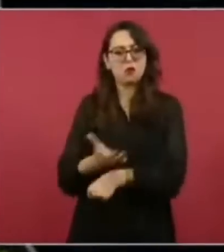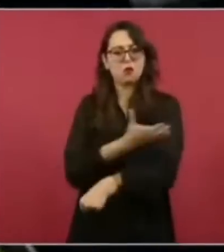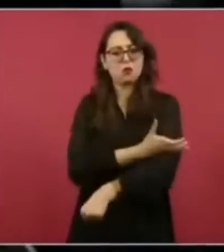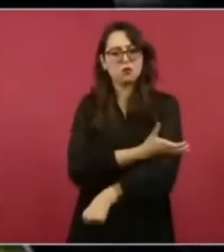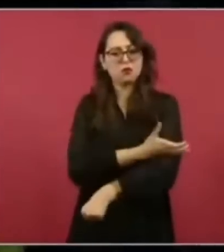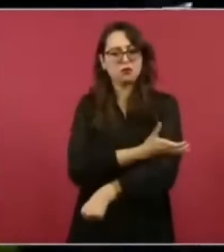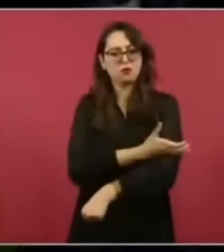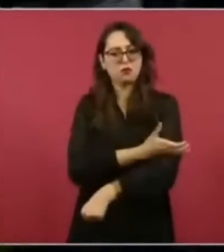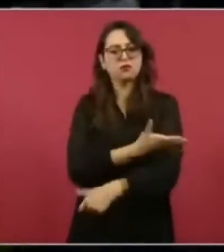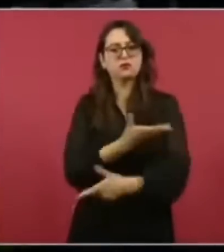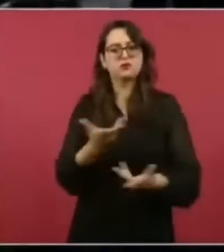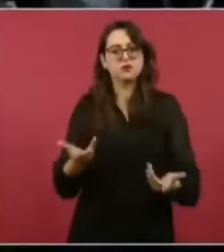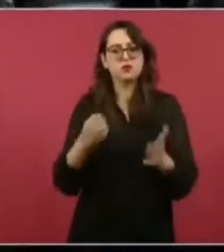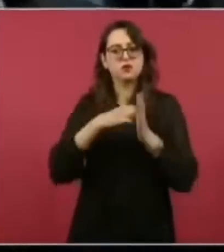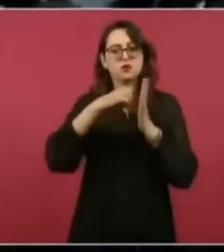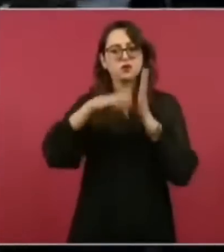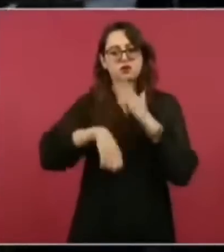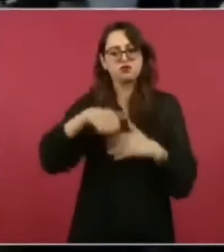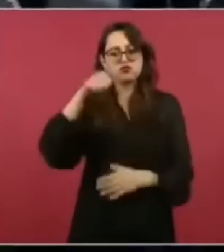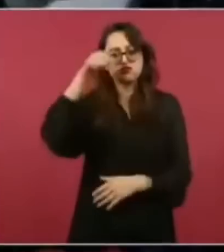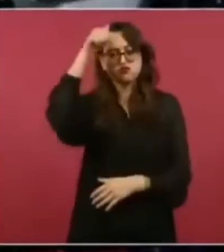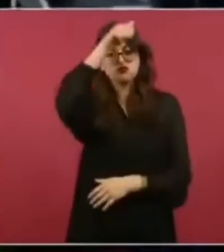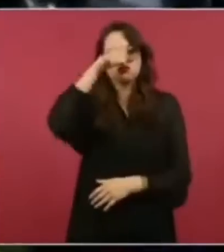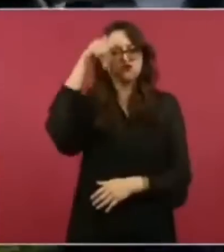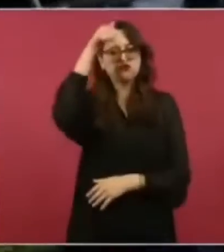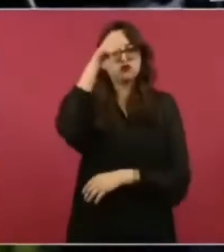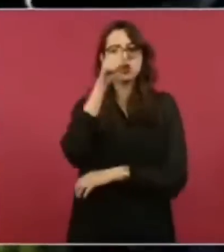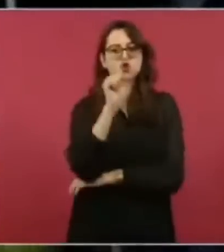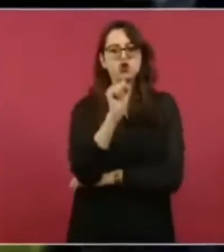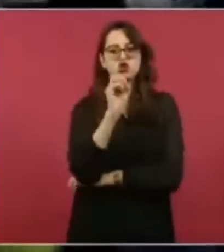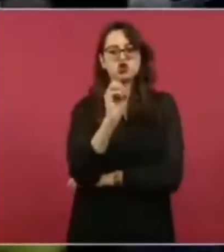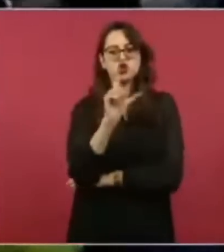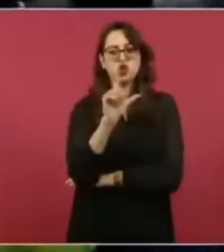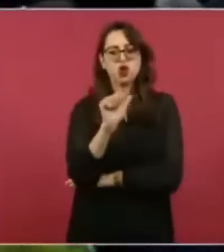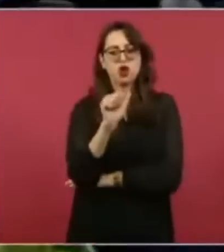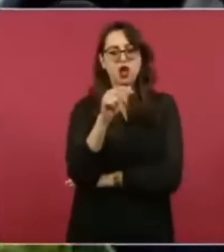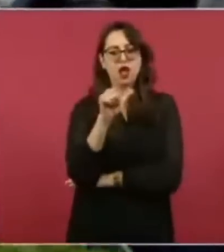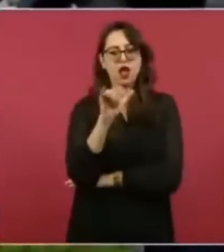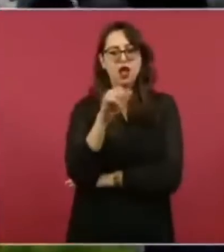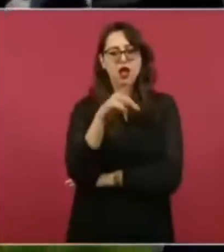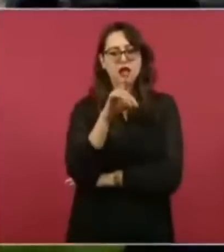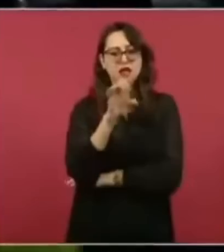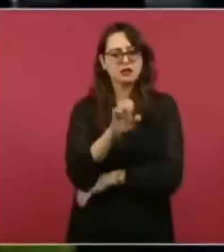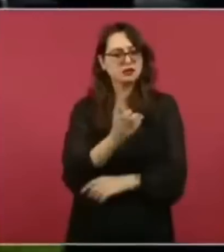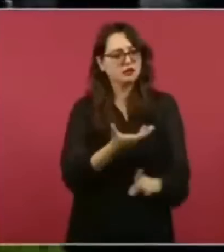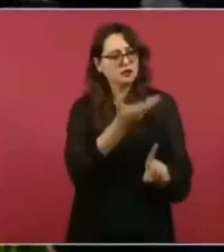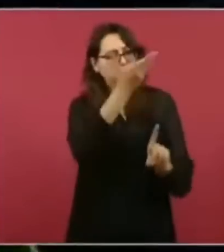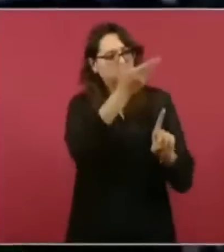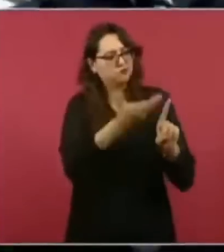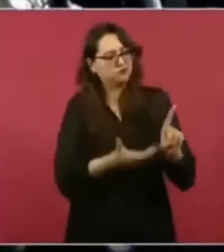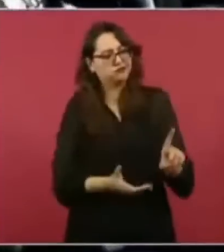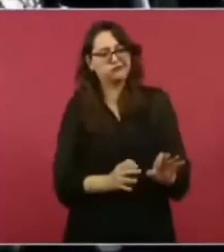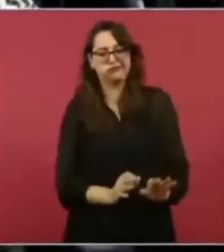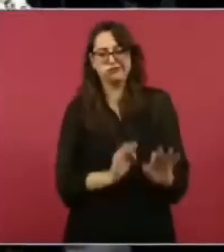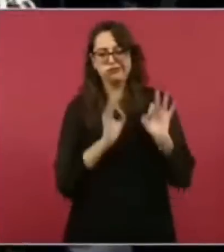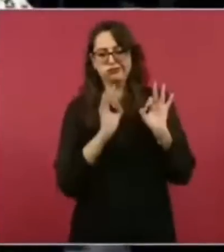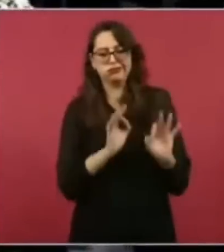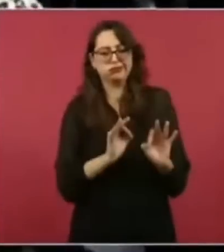al padre Solalín. Es un ejemplo de